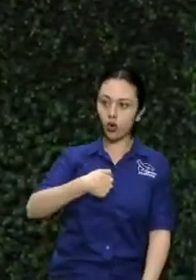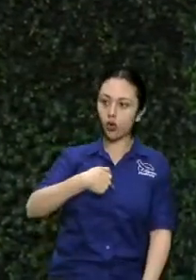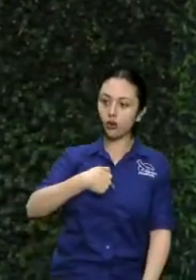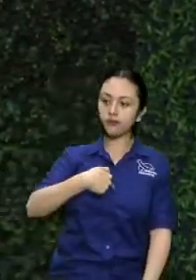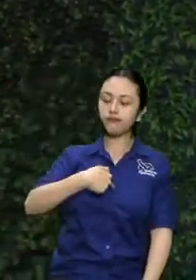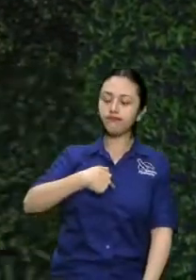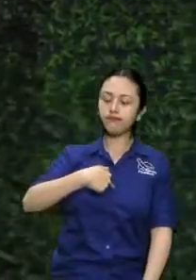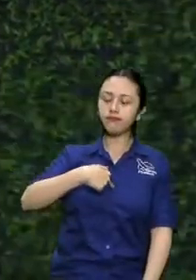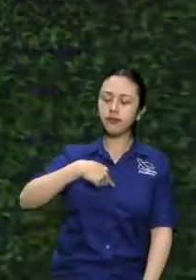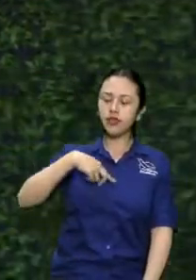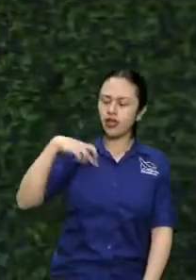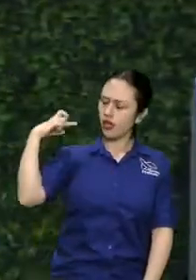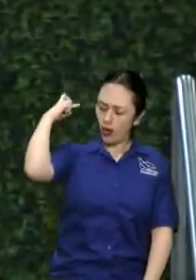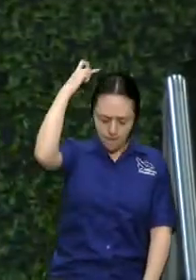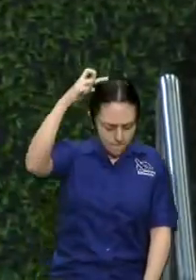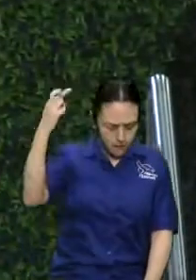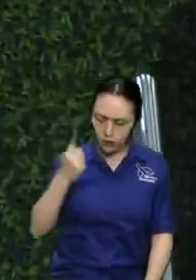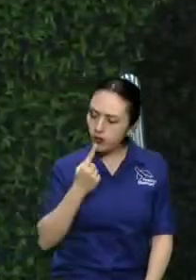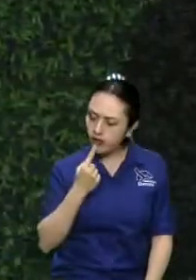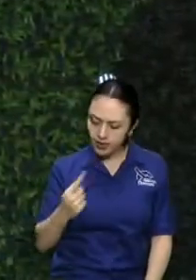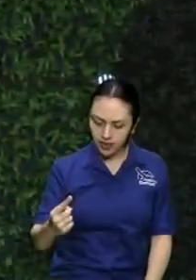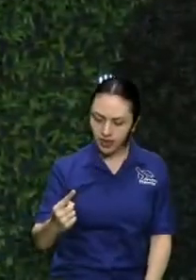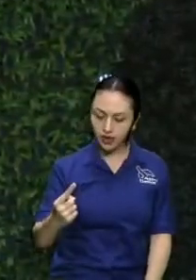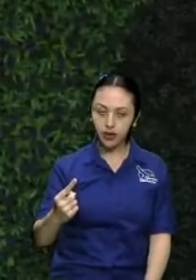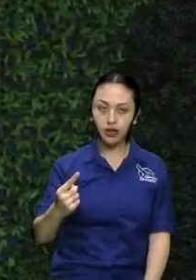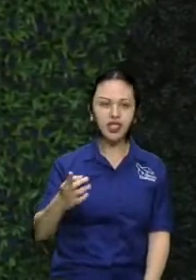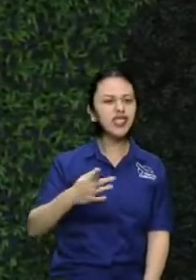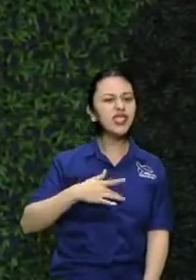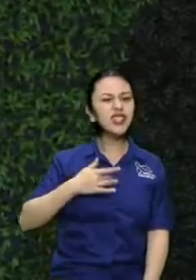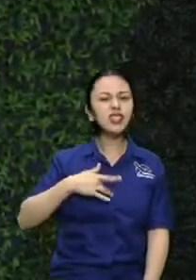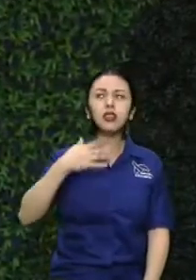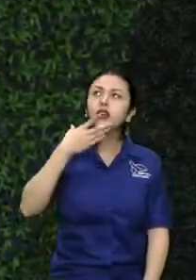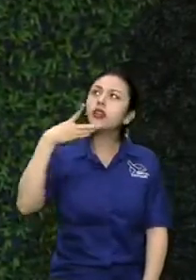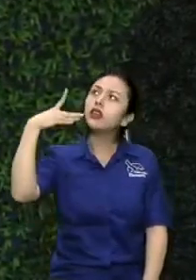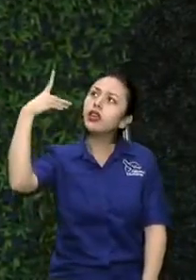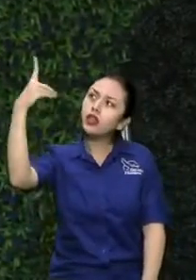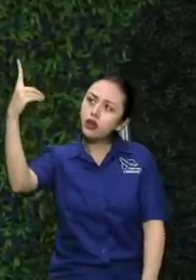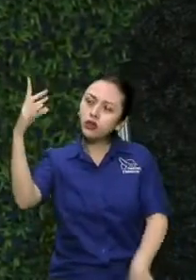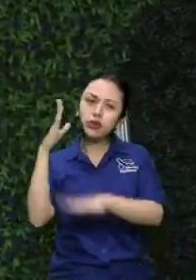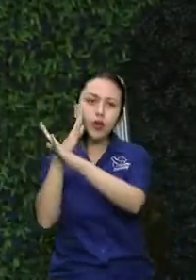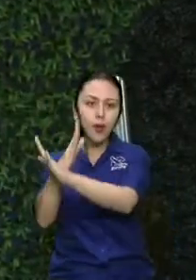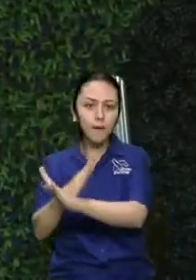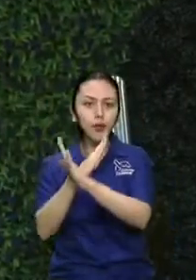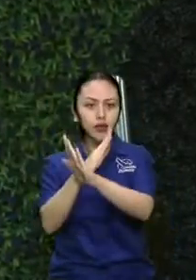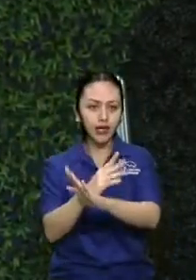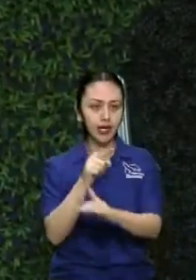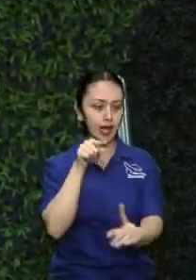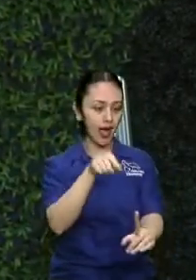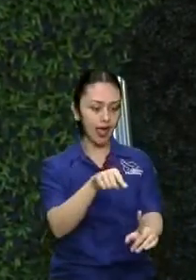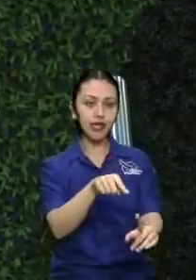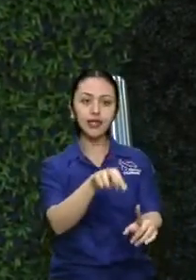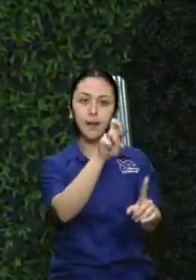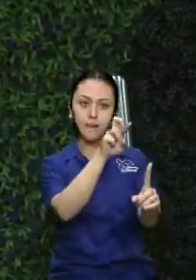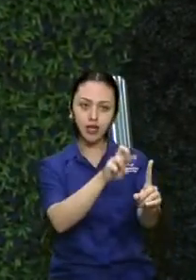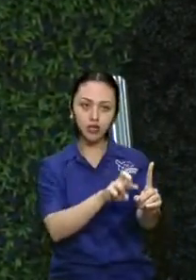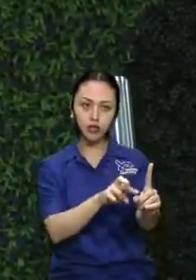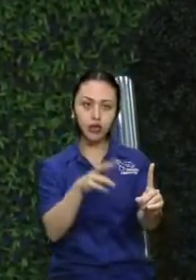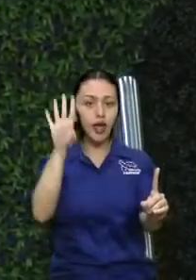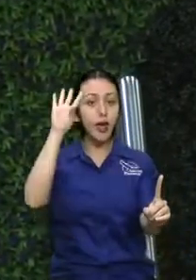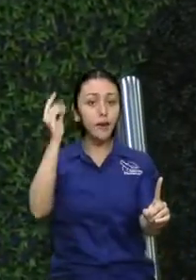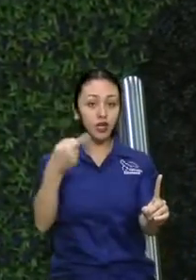Y sentí que el Señor lo iba a proteger. Yo sentí que el Señor me iba a proteger porque le había puesto las manos. Dije, oh, no, esto está bueno.